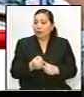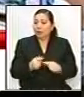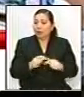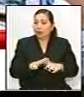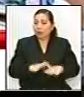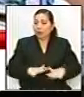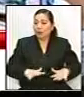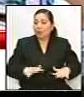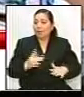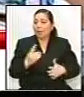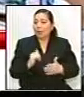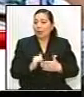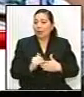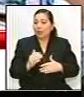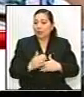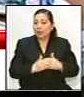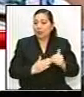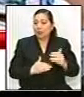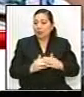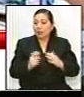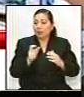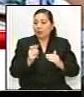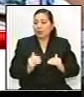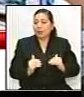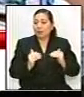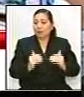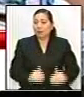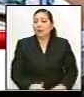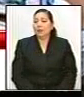terreno para que se construya la casa del adulto mayor.